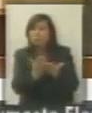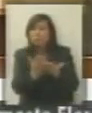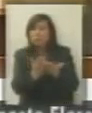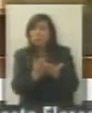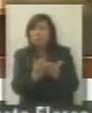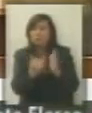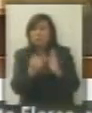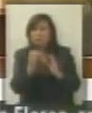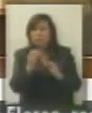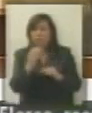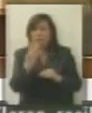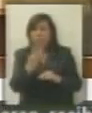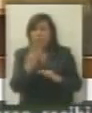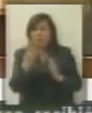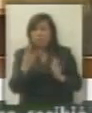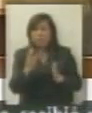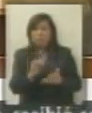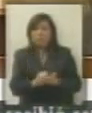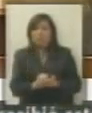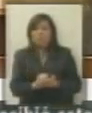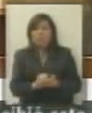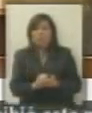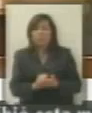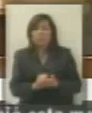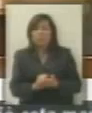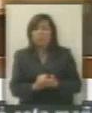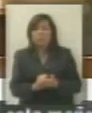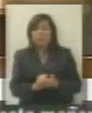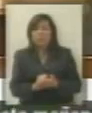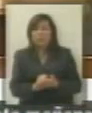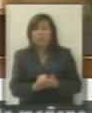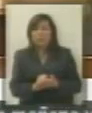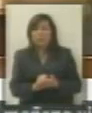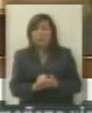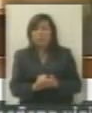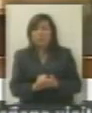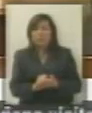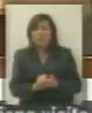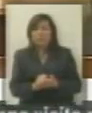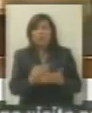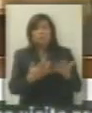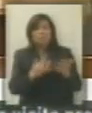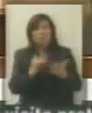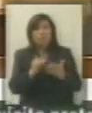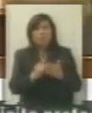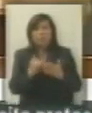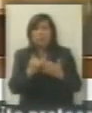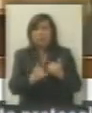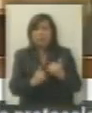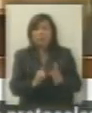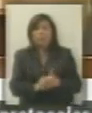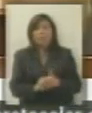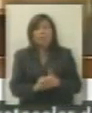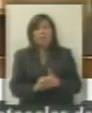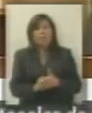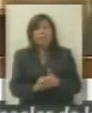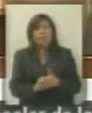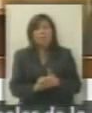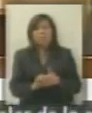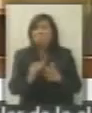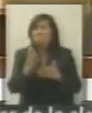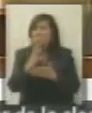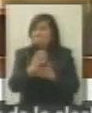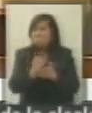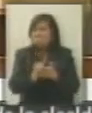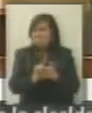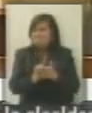de 6.49% a 6.49% y esperamos terminar la presente gestión habiéndola